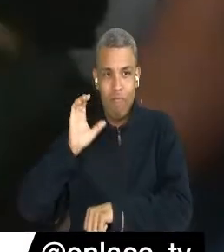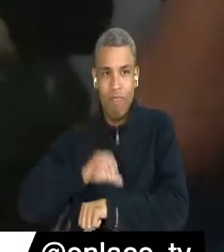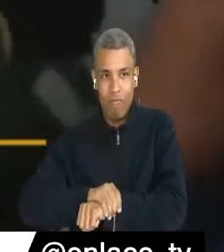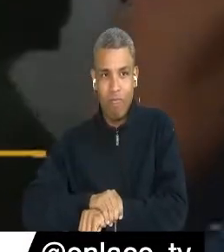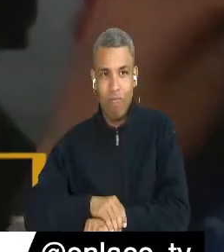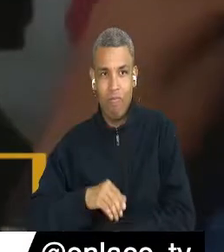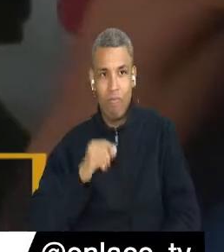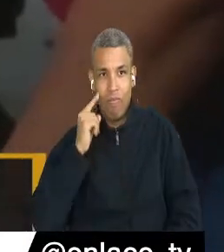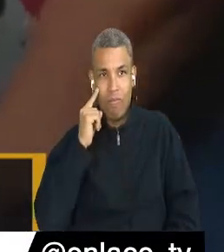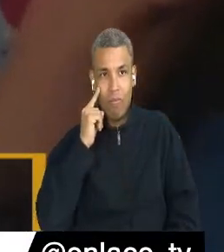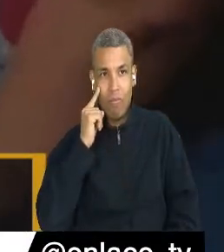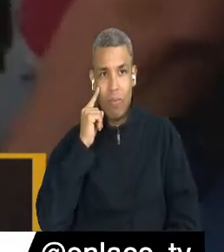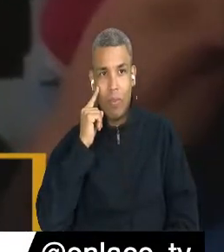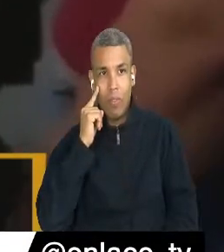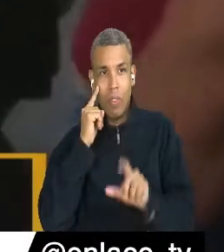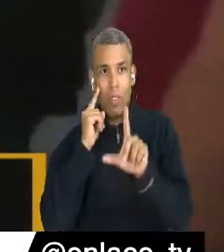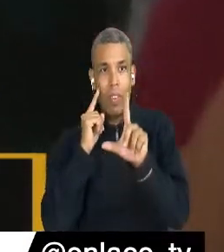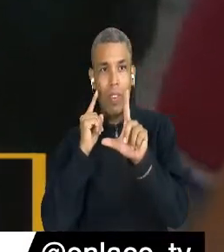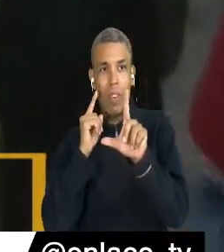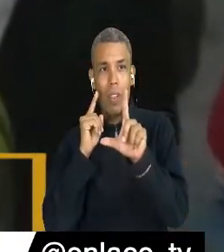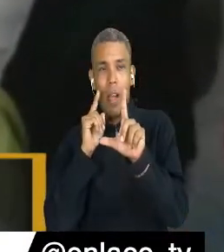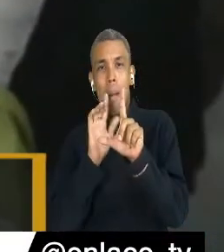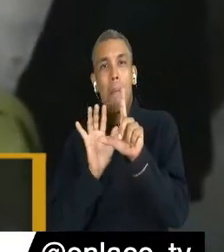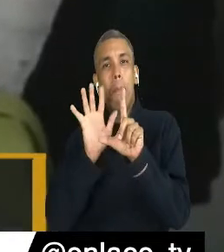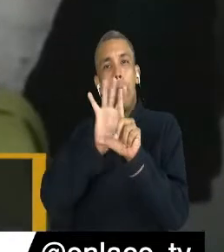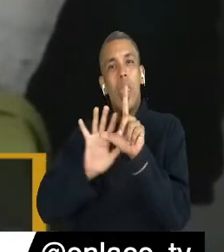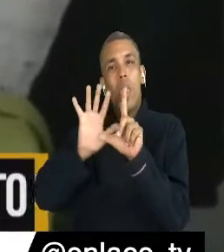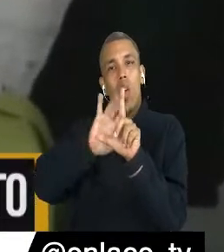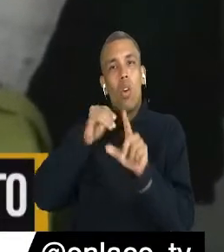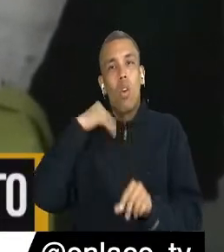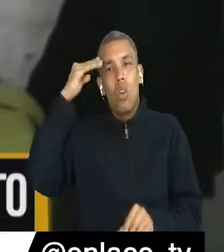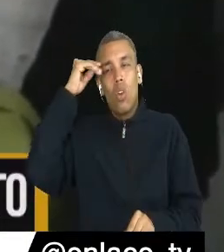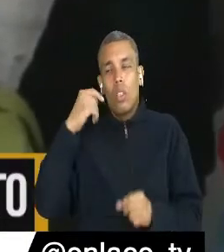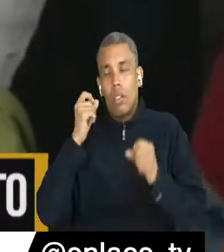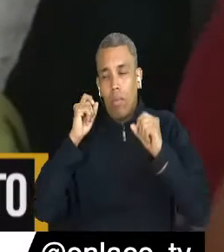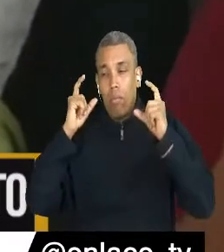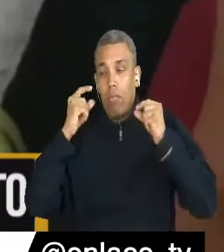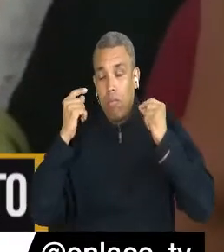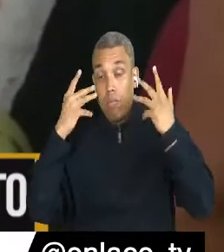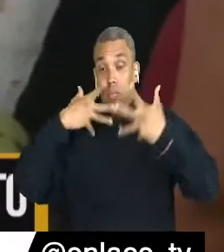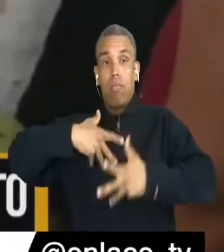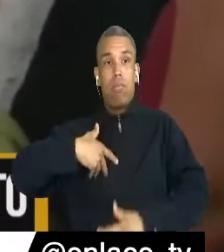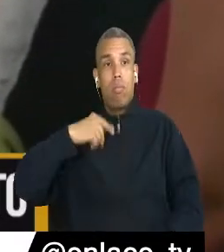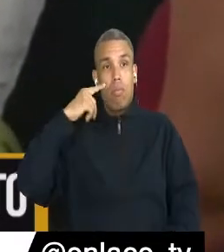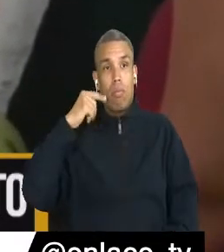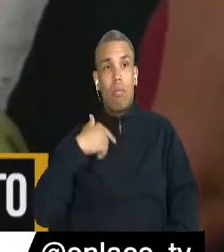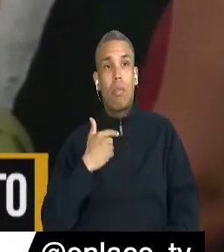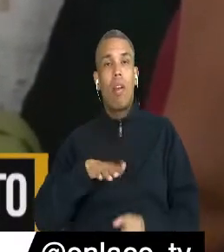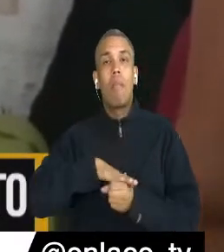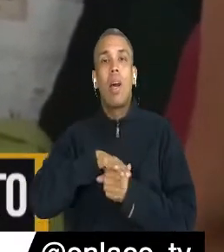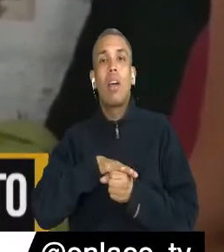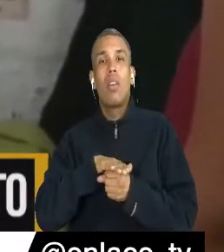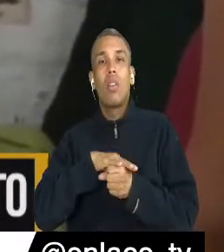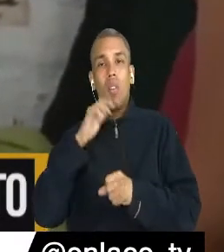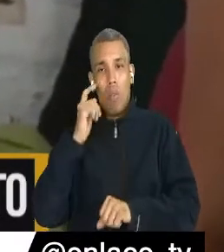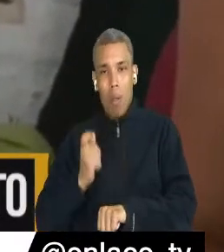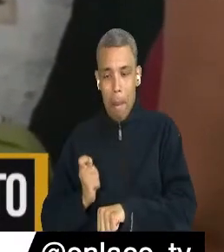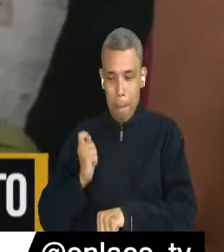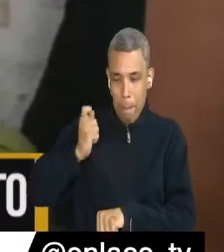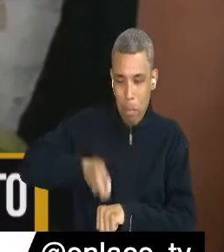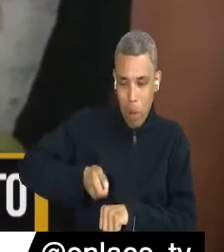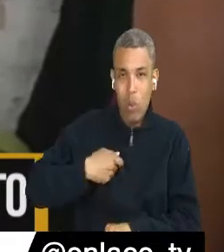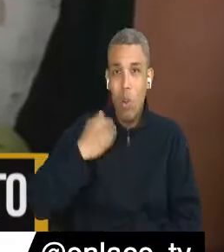En este video se ve cuando funcionarios de la Fiscalía y de los bomberos llegan hasta esta vivienda ubicada en el barrio Pueblo Nuevo, donde se encontraba la